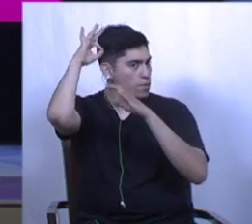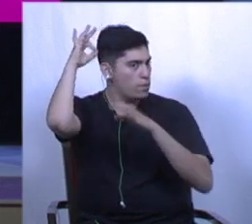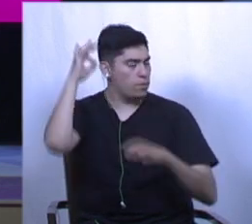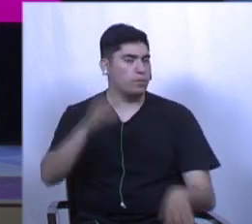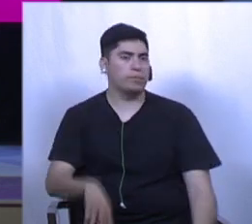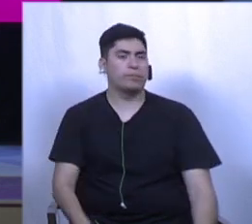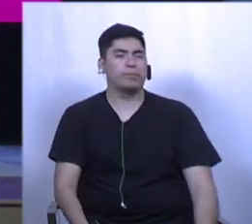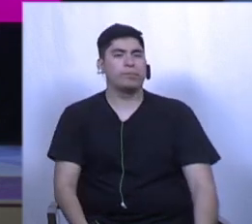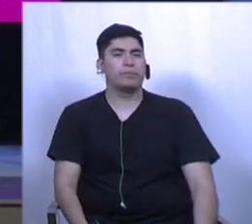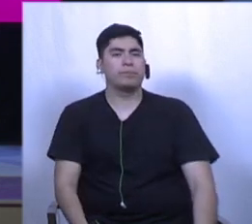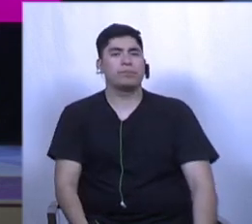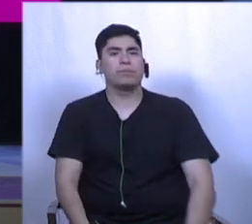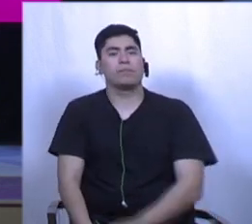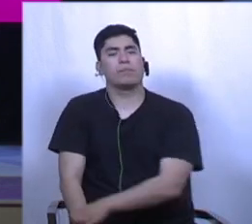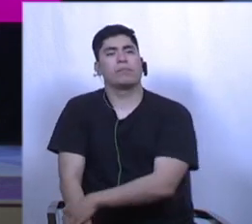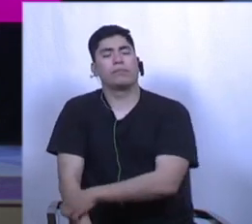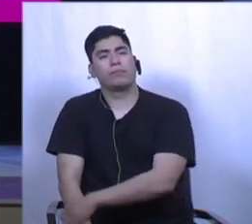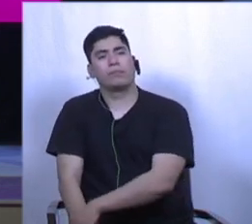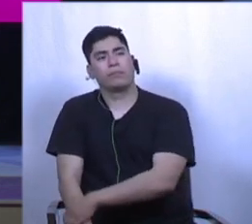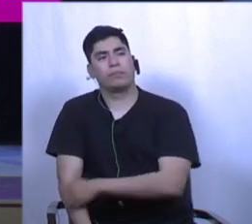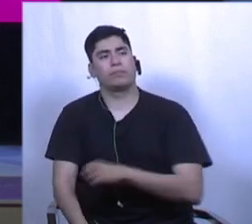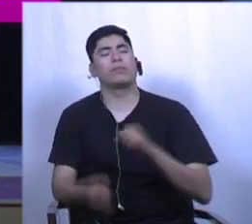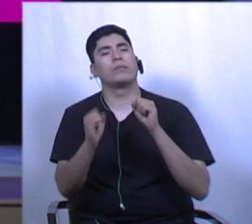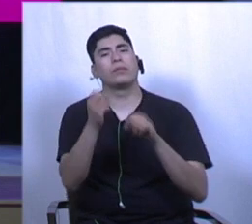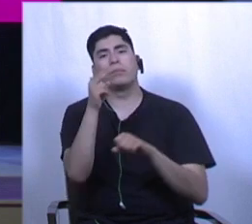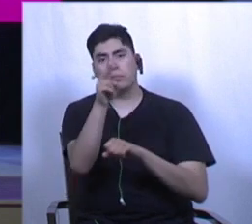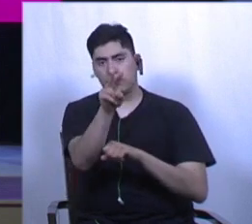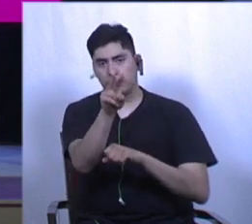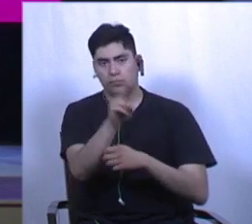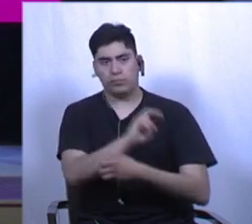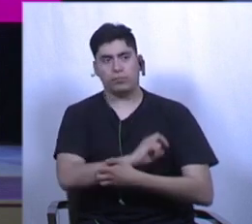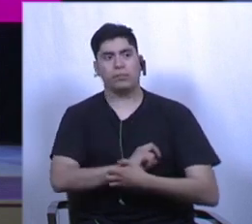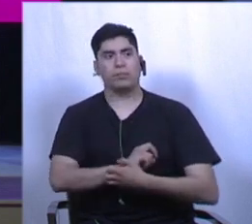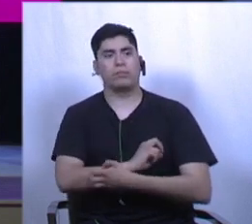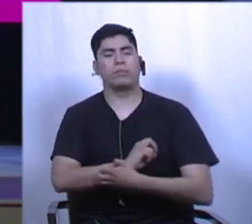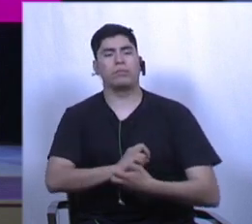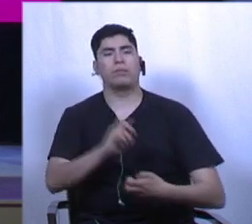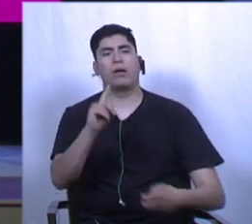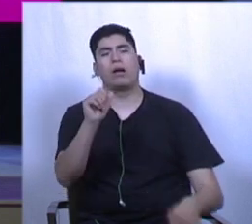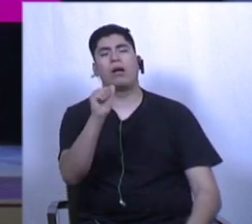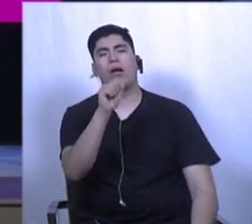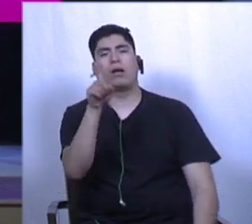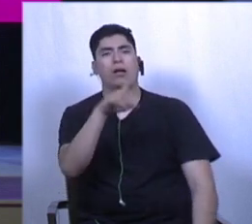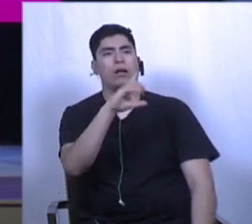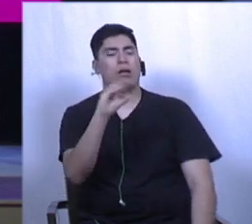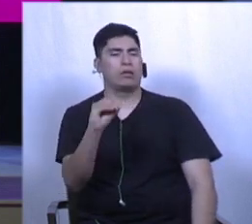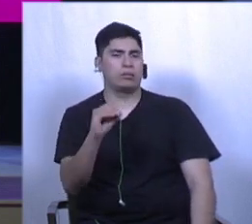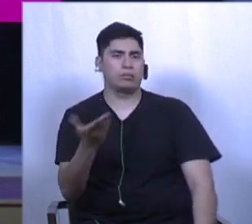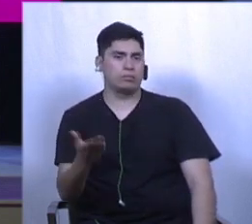alfa probacterial. Podrán ver que para la taxa bacterial hay un